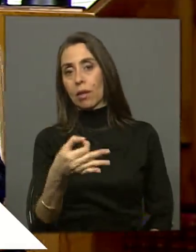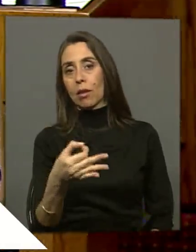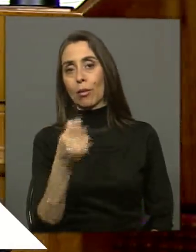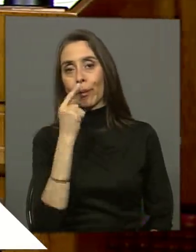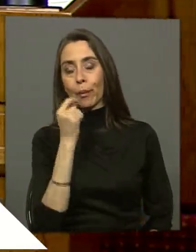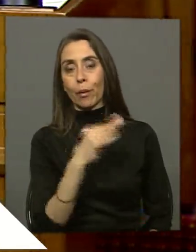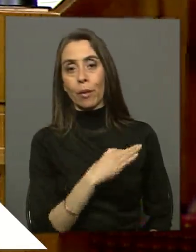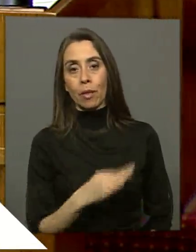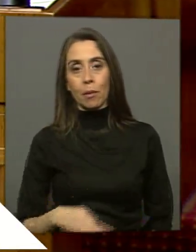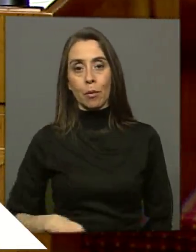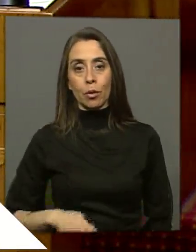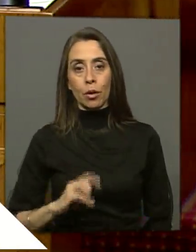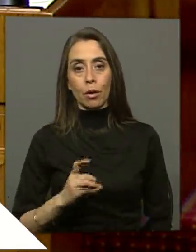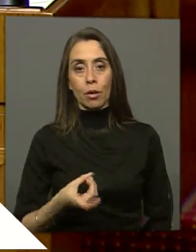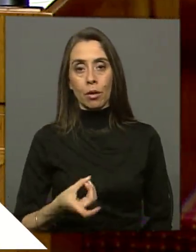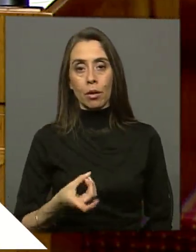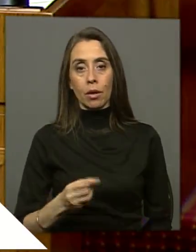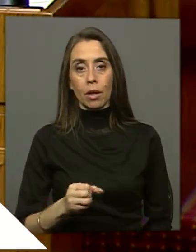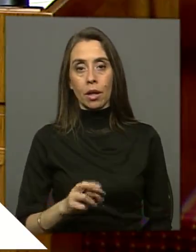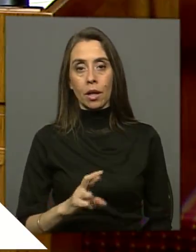diputado García.